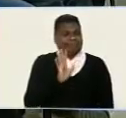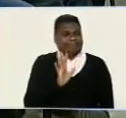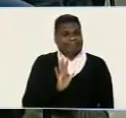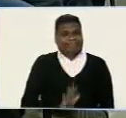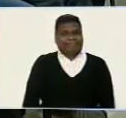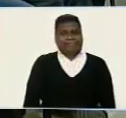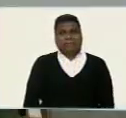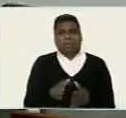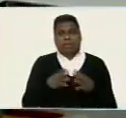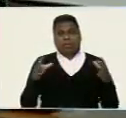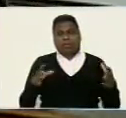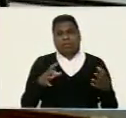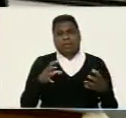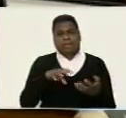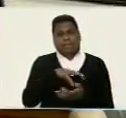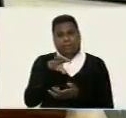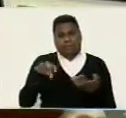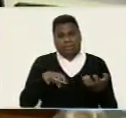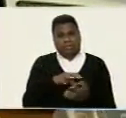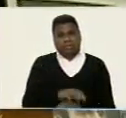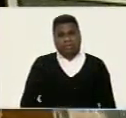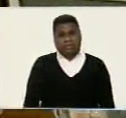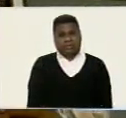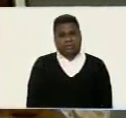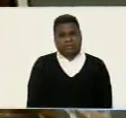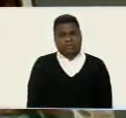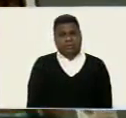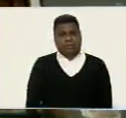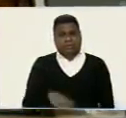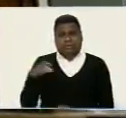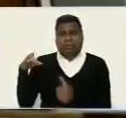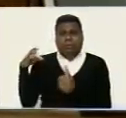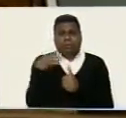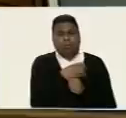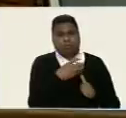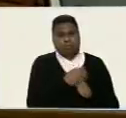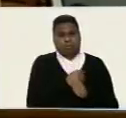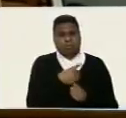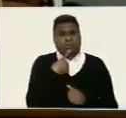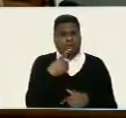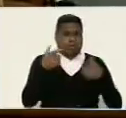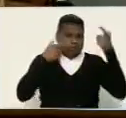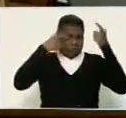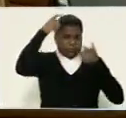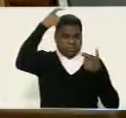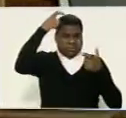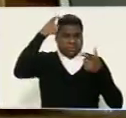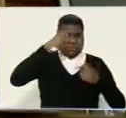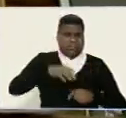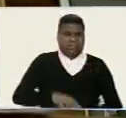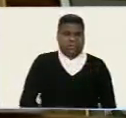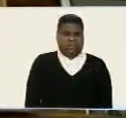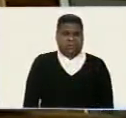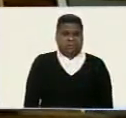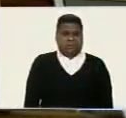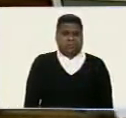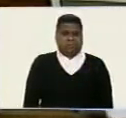En un gravísimo problema. Esto se consigue, lo dio el comandante Chávez, la